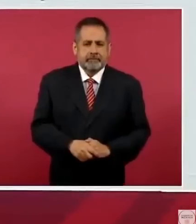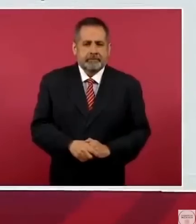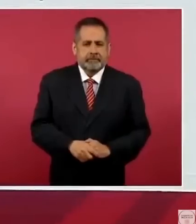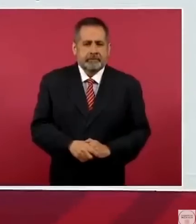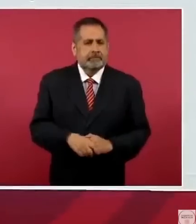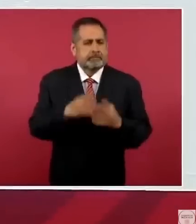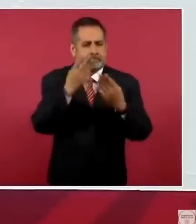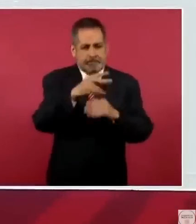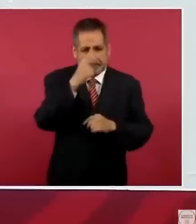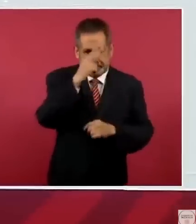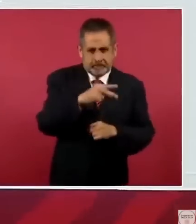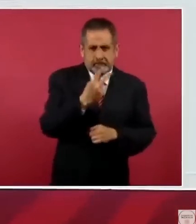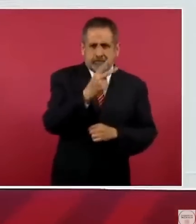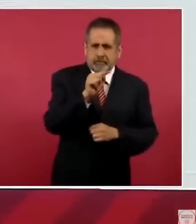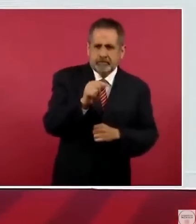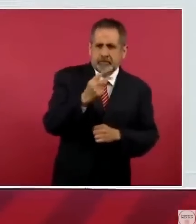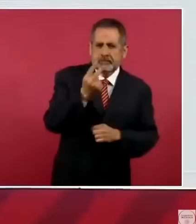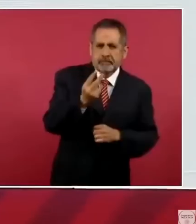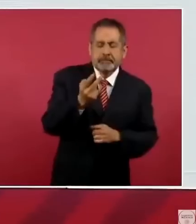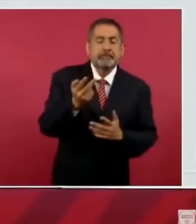Banco de México, 2.2,